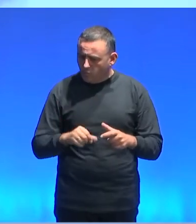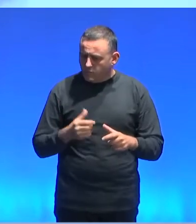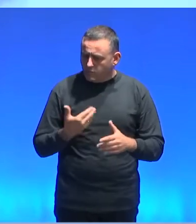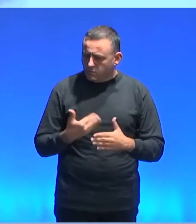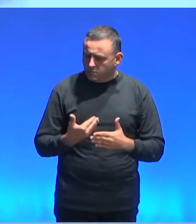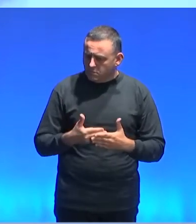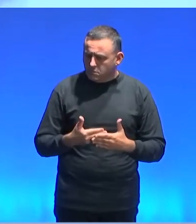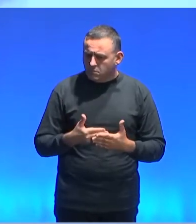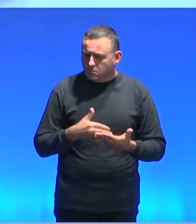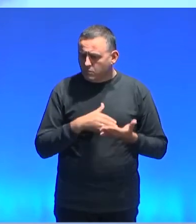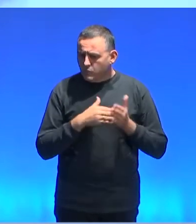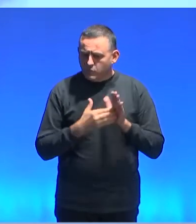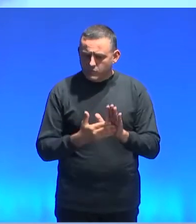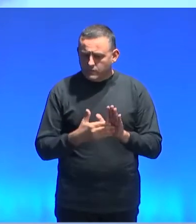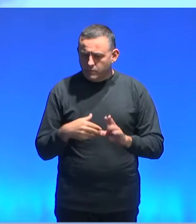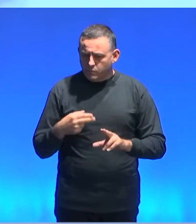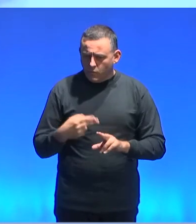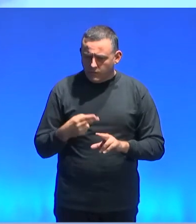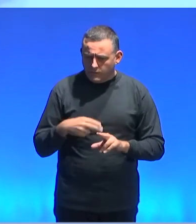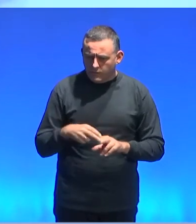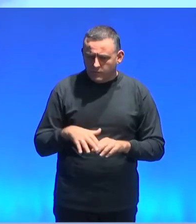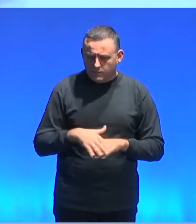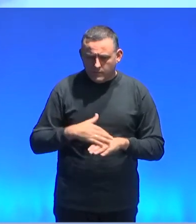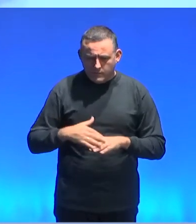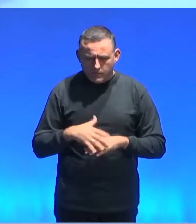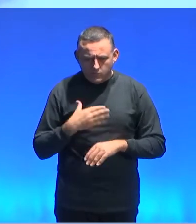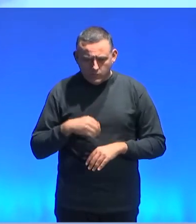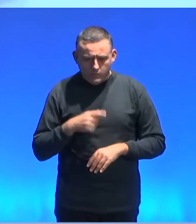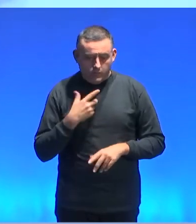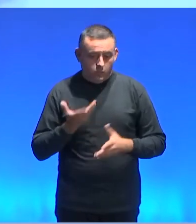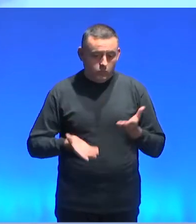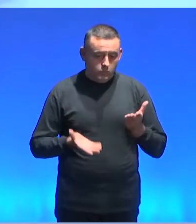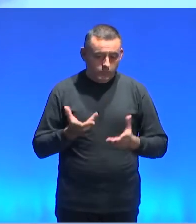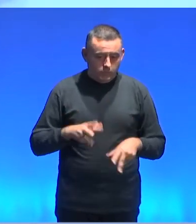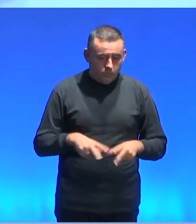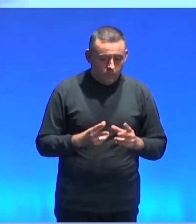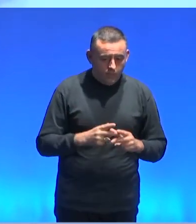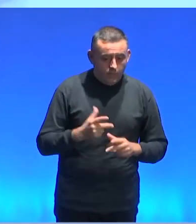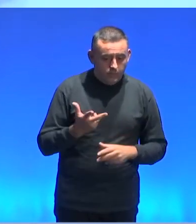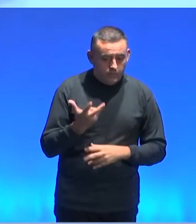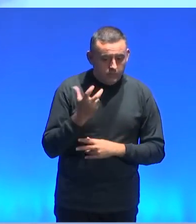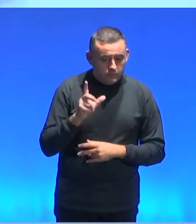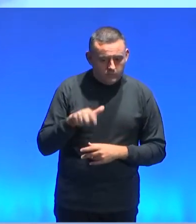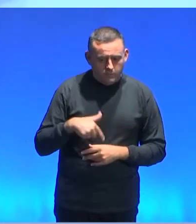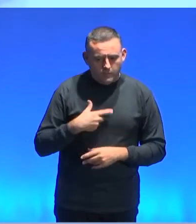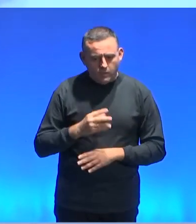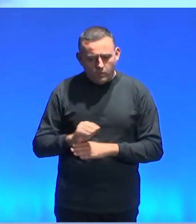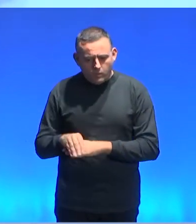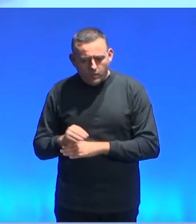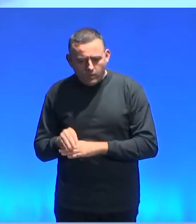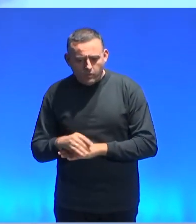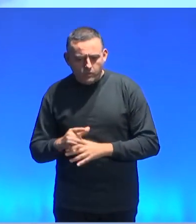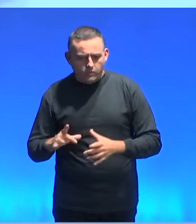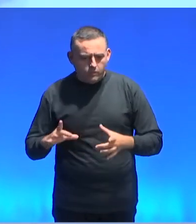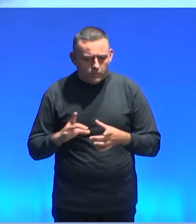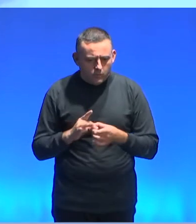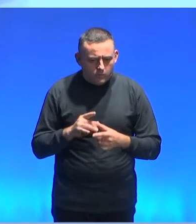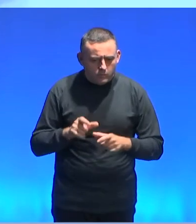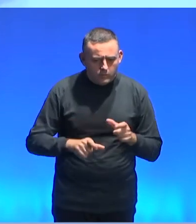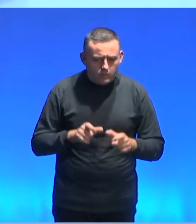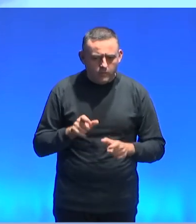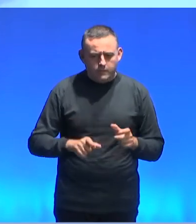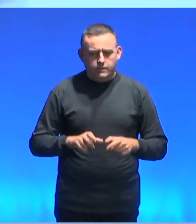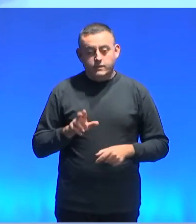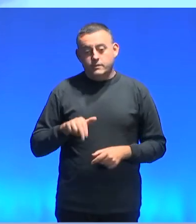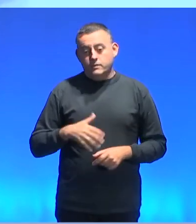que atiendan ya no tanto a la justicia social en términos de derechos, sino al tema de los cuidados y de los vínculos entre las personas y, por